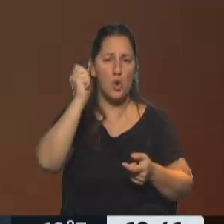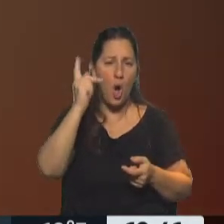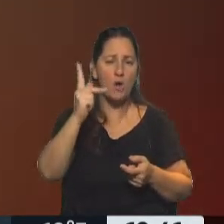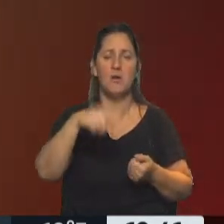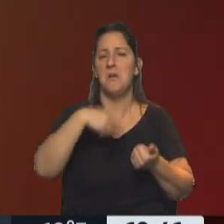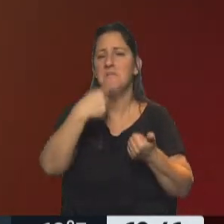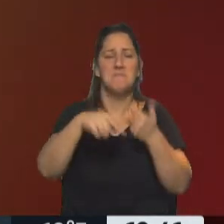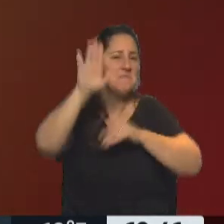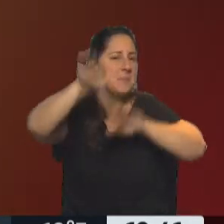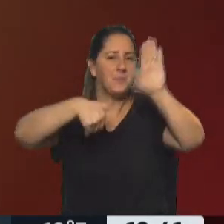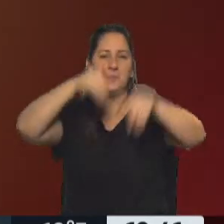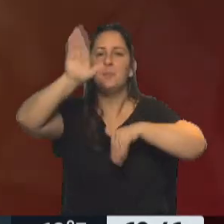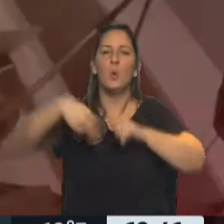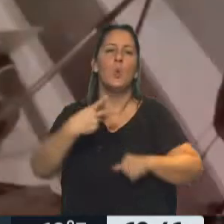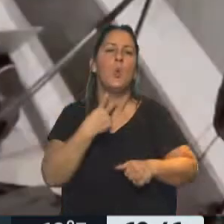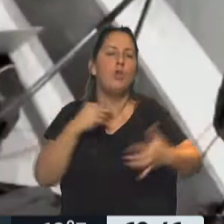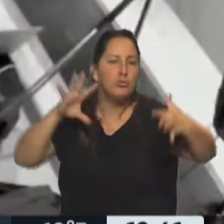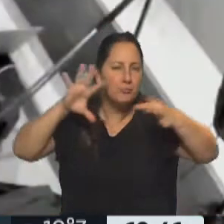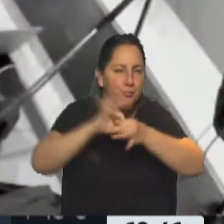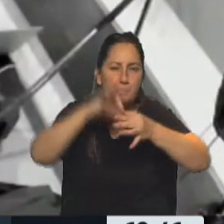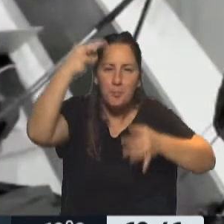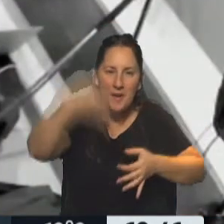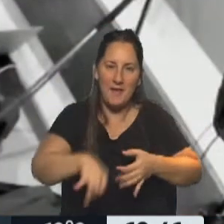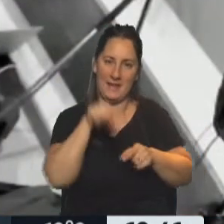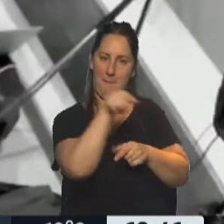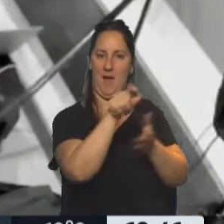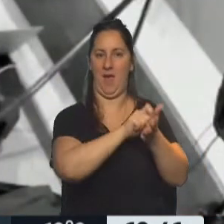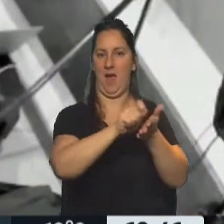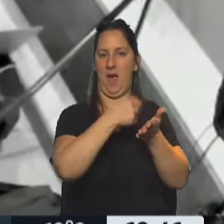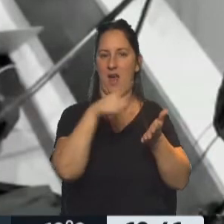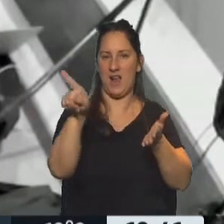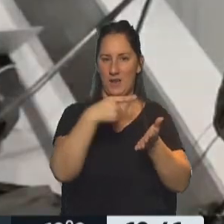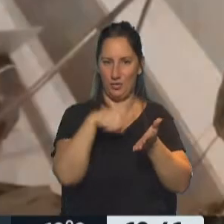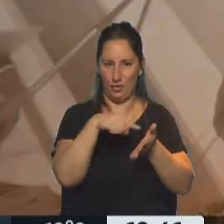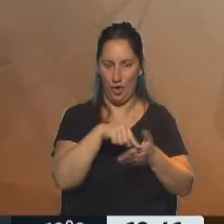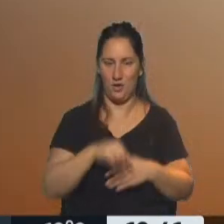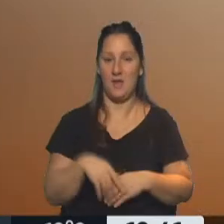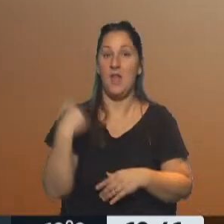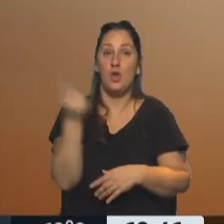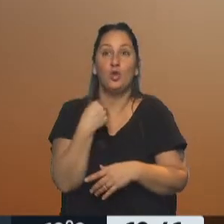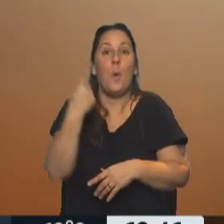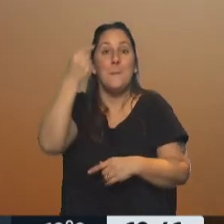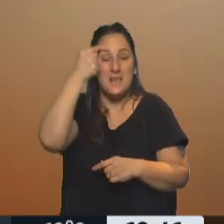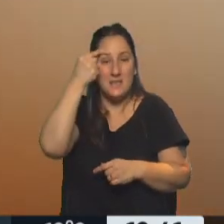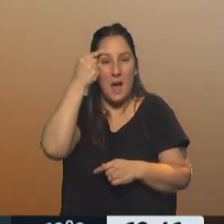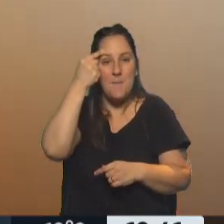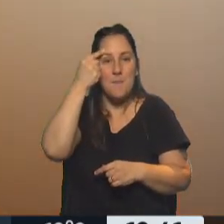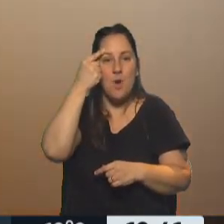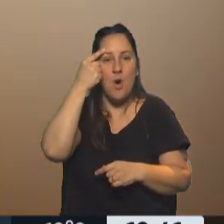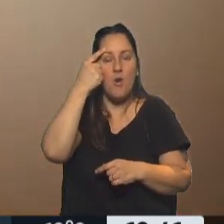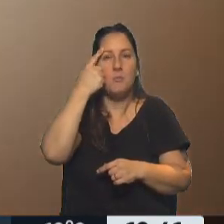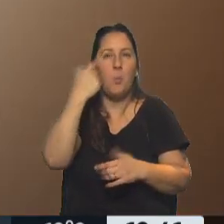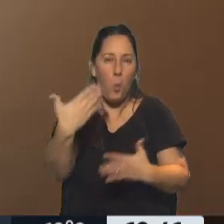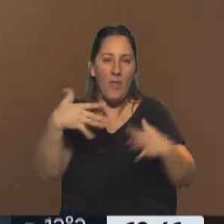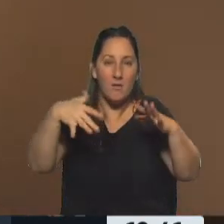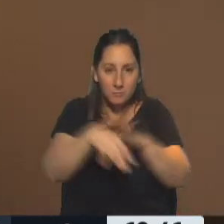por convocar la voz perfecta para cantar una canción que para nosotros, si existe la perfección,